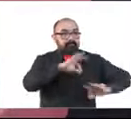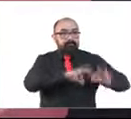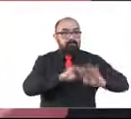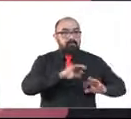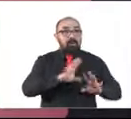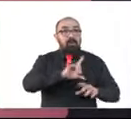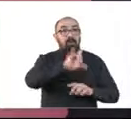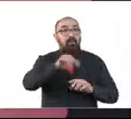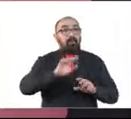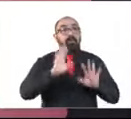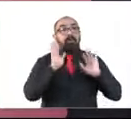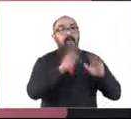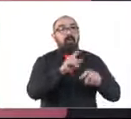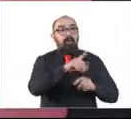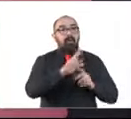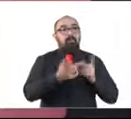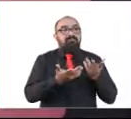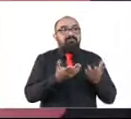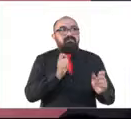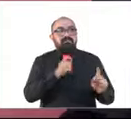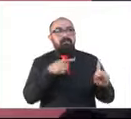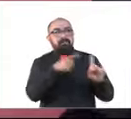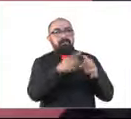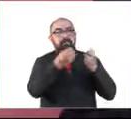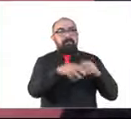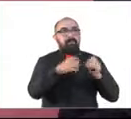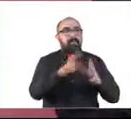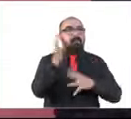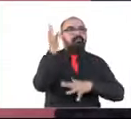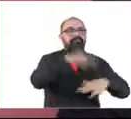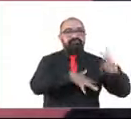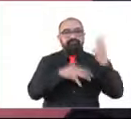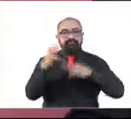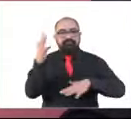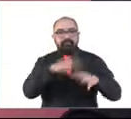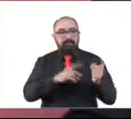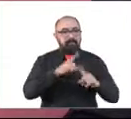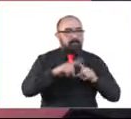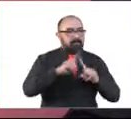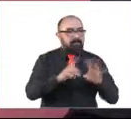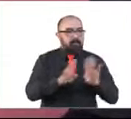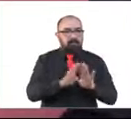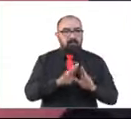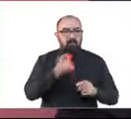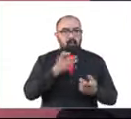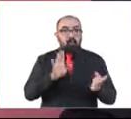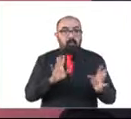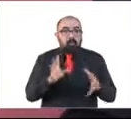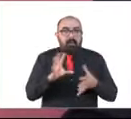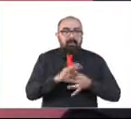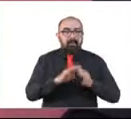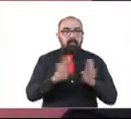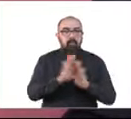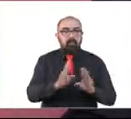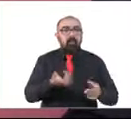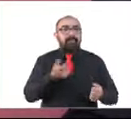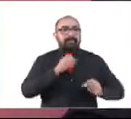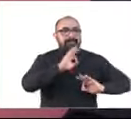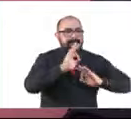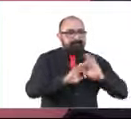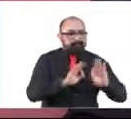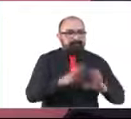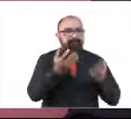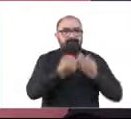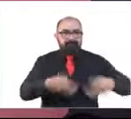los impactos, ¿no? Entonces, pues en ese sentido creo que hablar de bienestar social, de medio